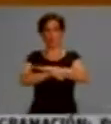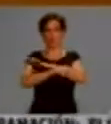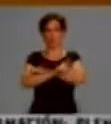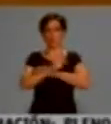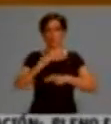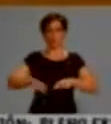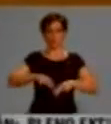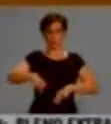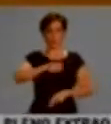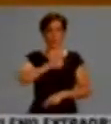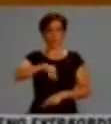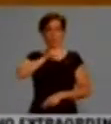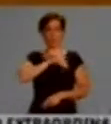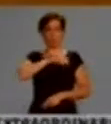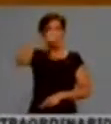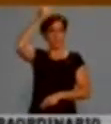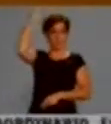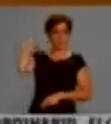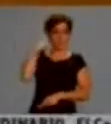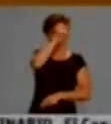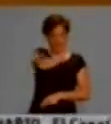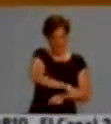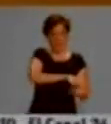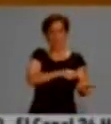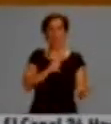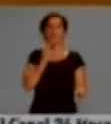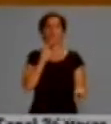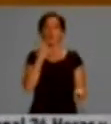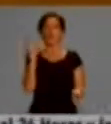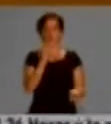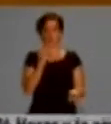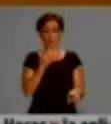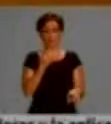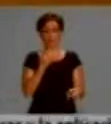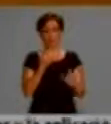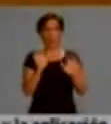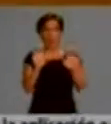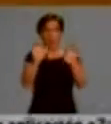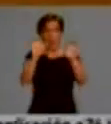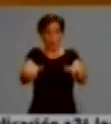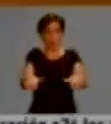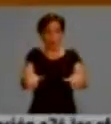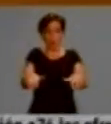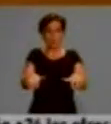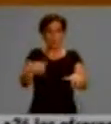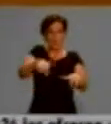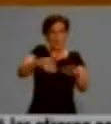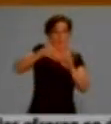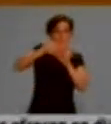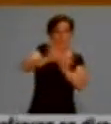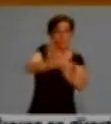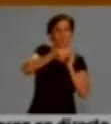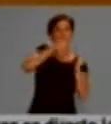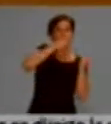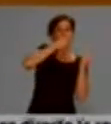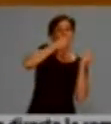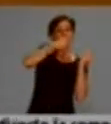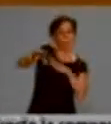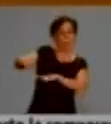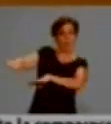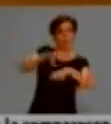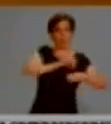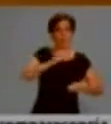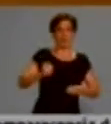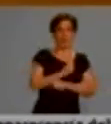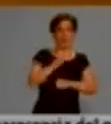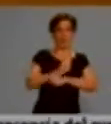nuestro país cuando dijo: las Cortes no están para suplantar la acción de los jueces en